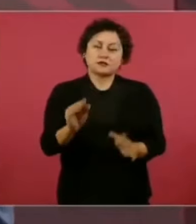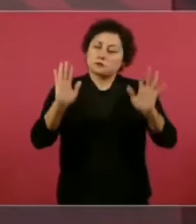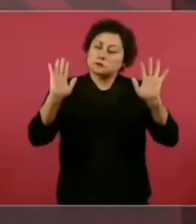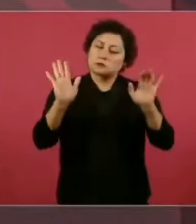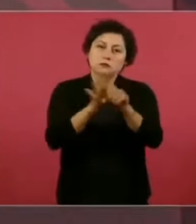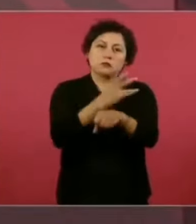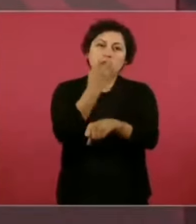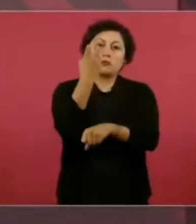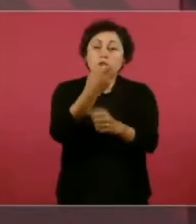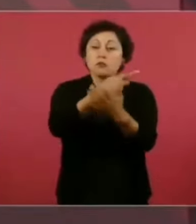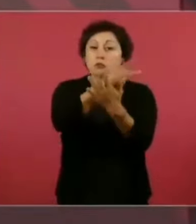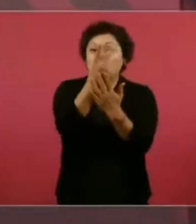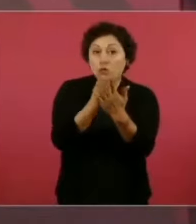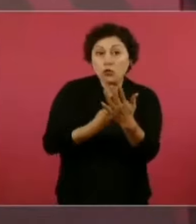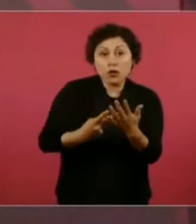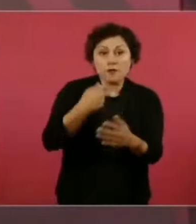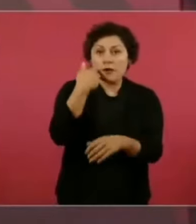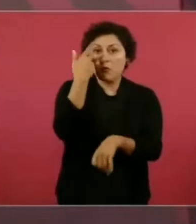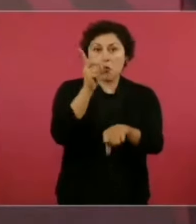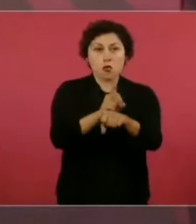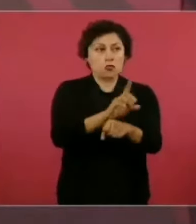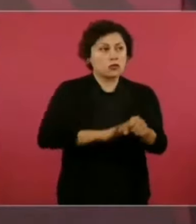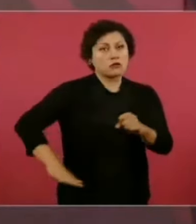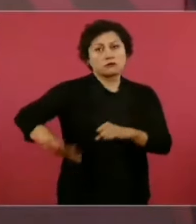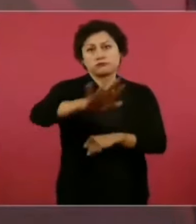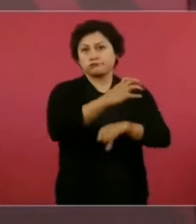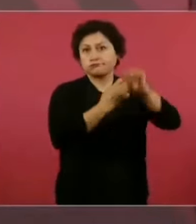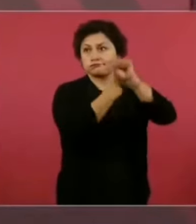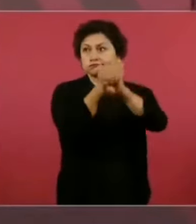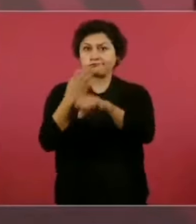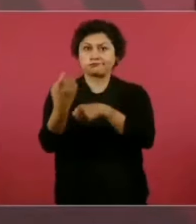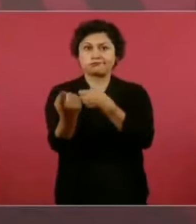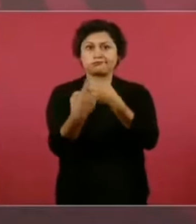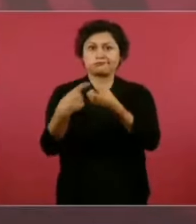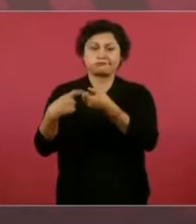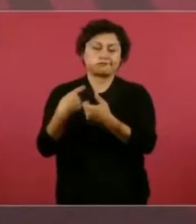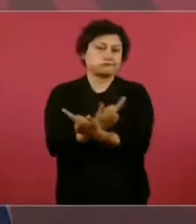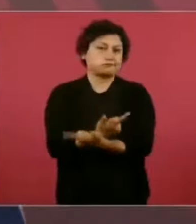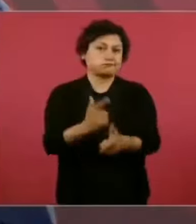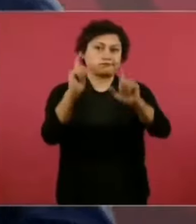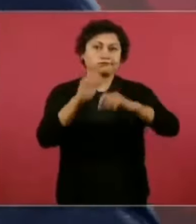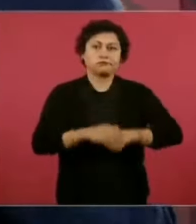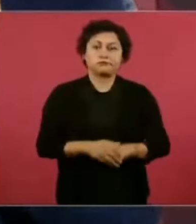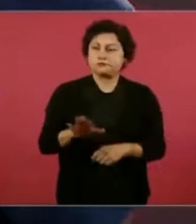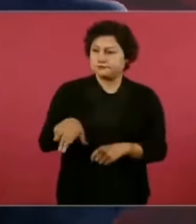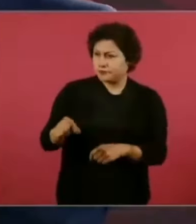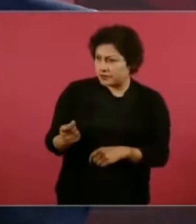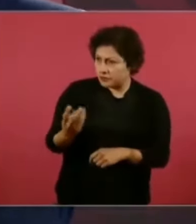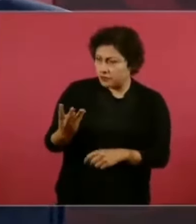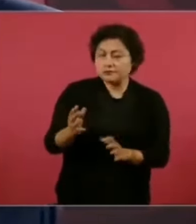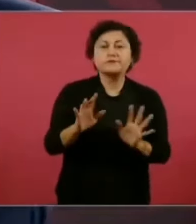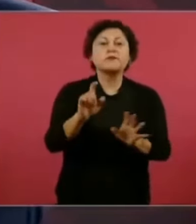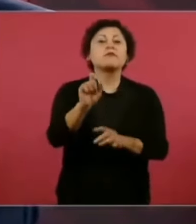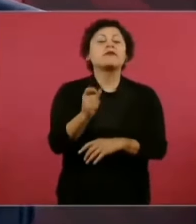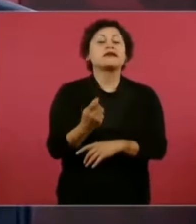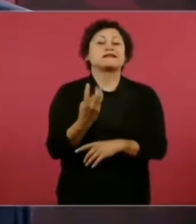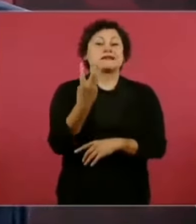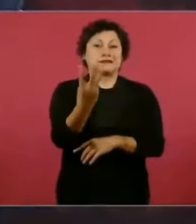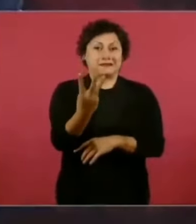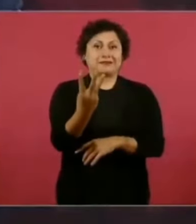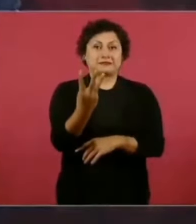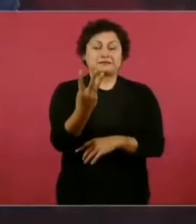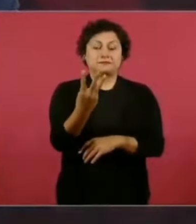de 24, ¿no? Ahora con Yucatán, pero son 23. 23 y va a